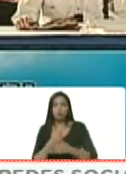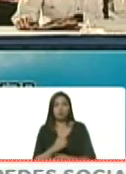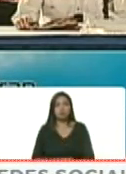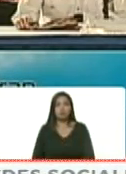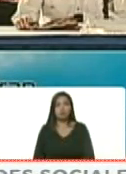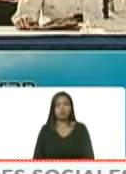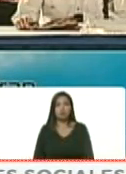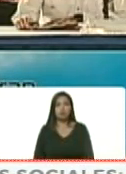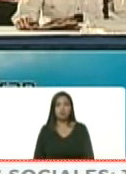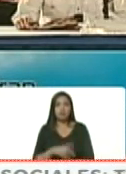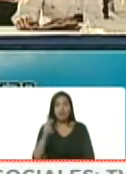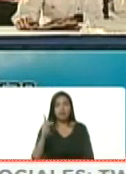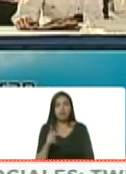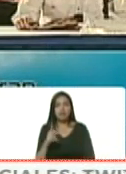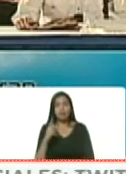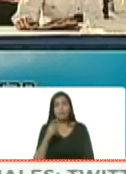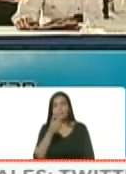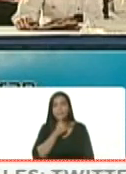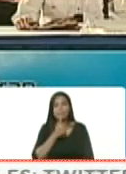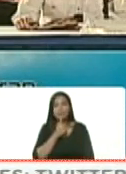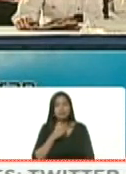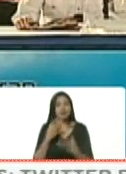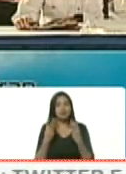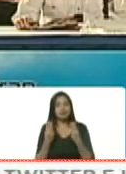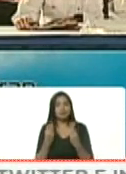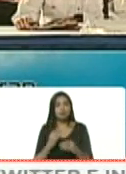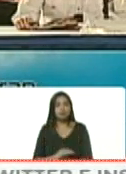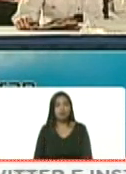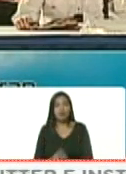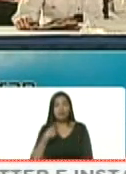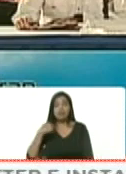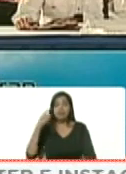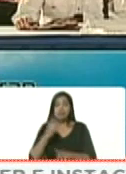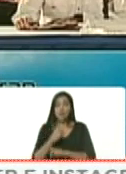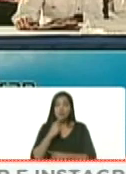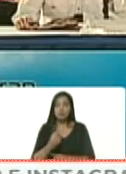con una gran paciencia. Tengo que decirlo,